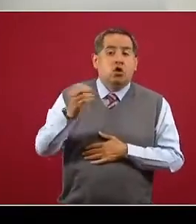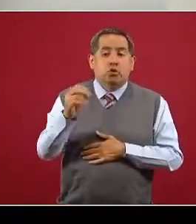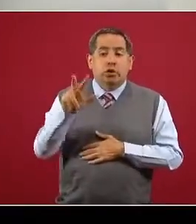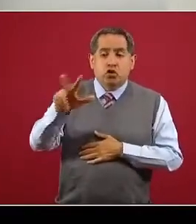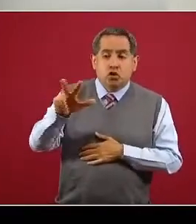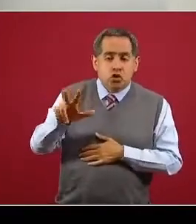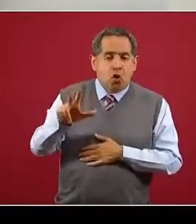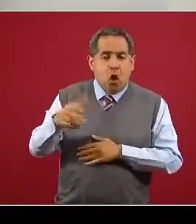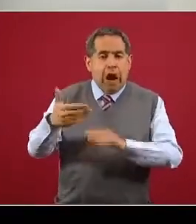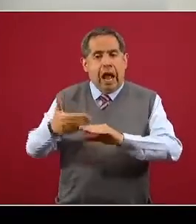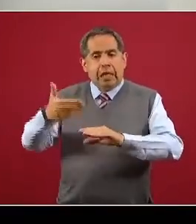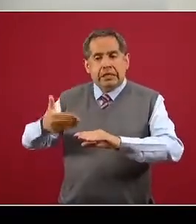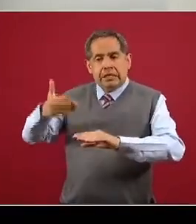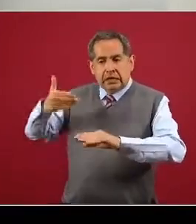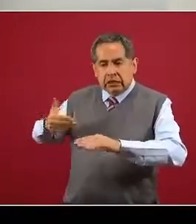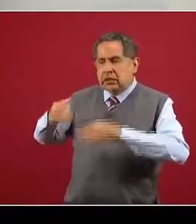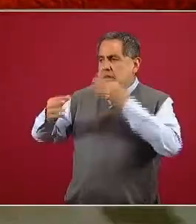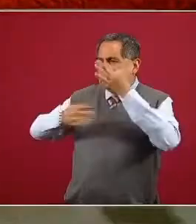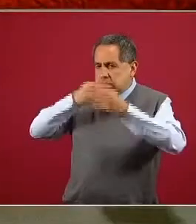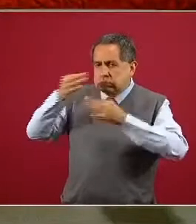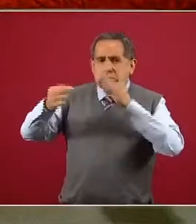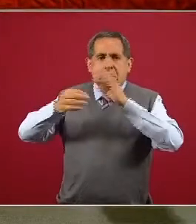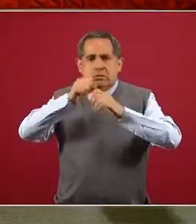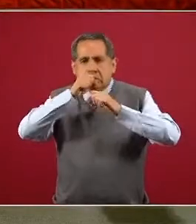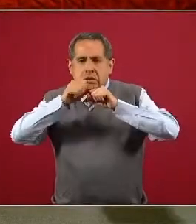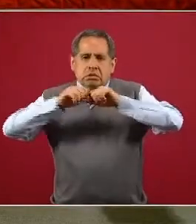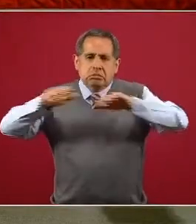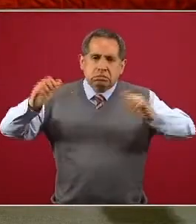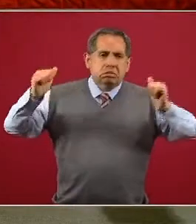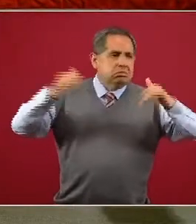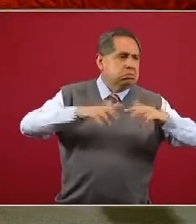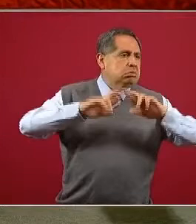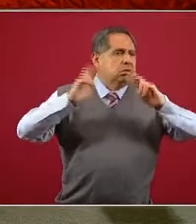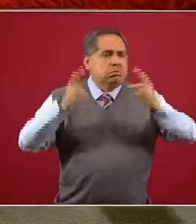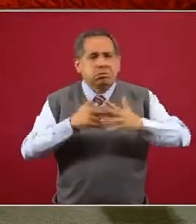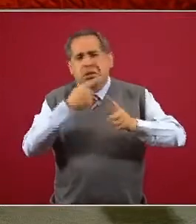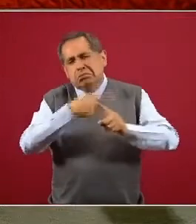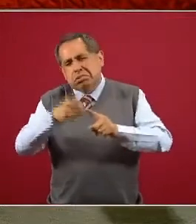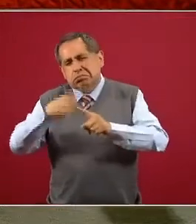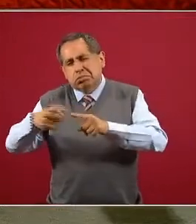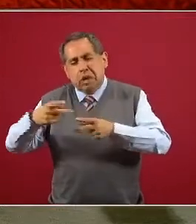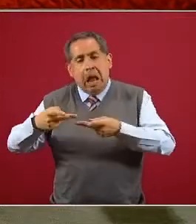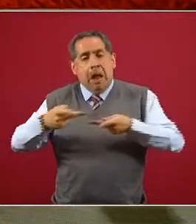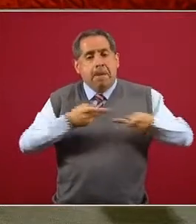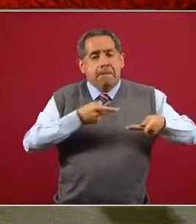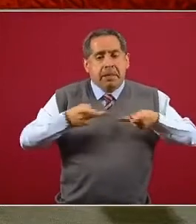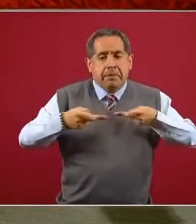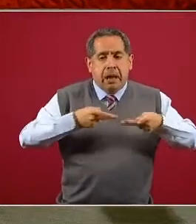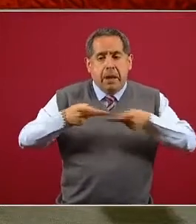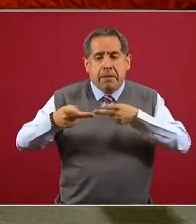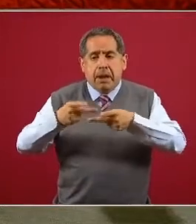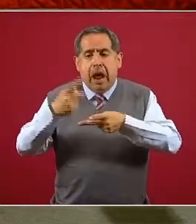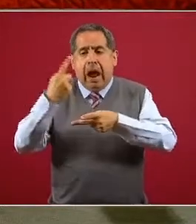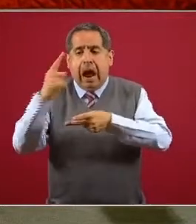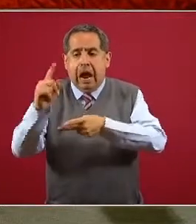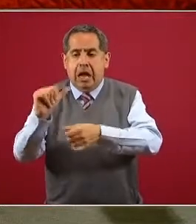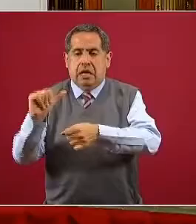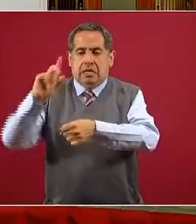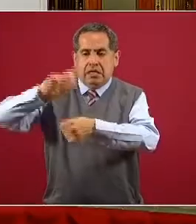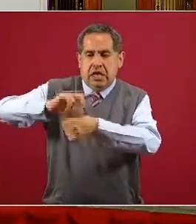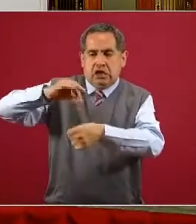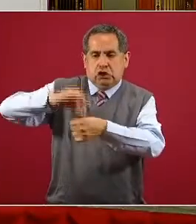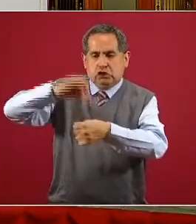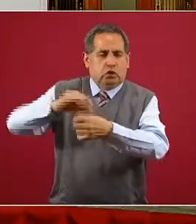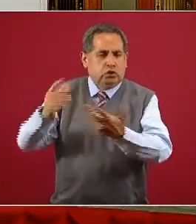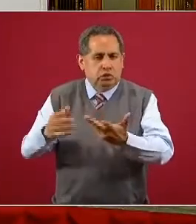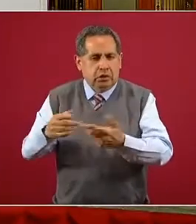Previo a esto tiene que haber campañas, tiene que haber eventos masivos, tiene que haber reuniones, tiene que haber una serie de cosas que no van a permitir exactamente